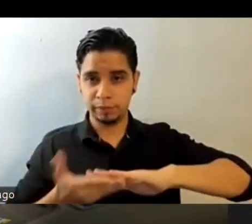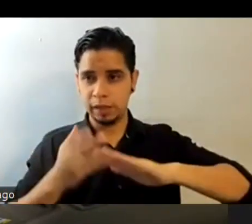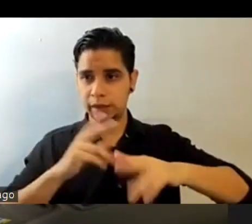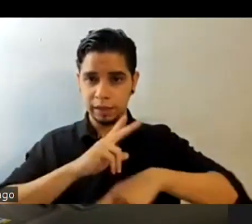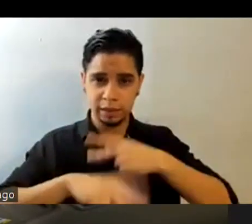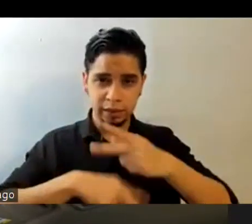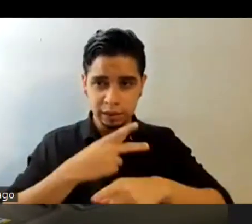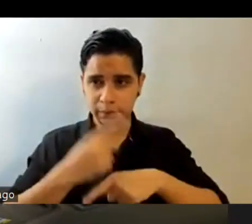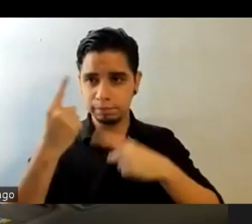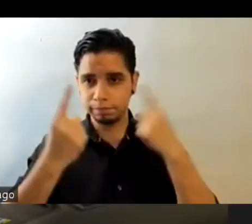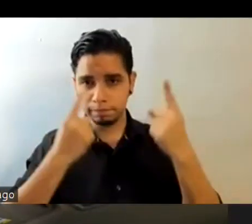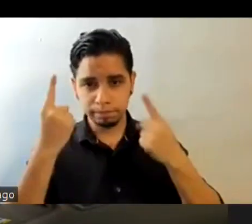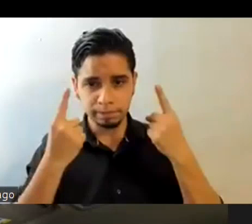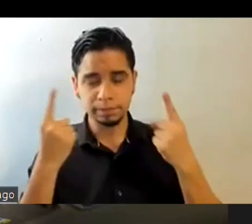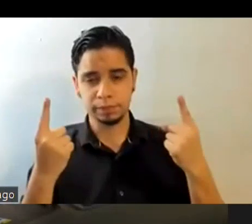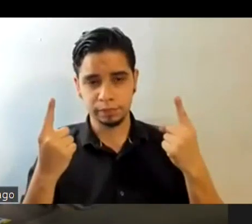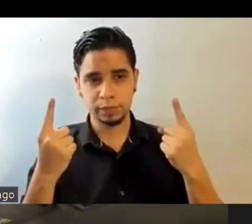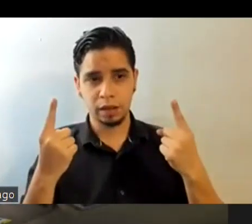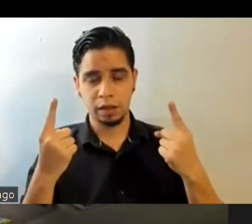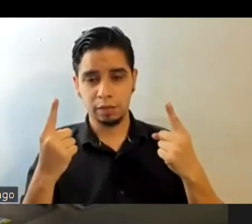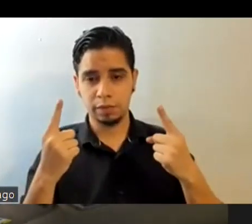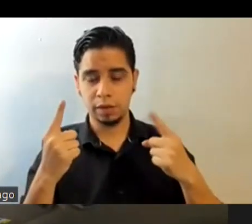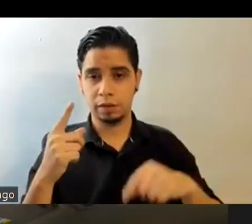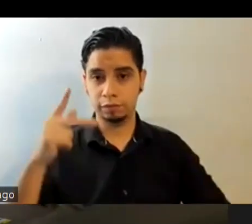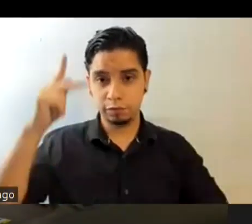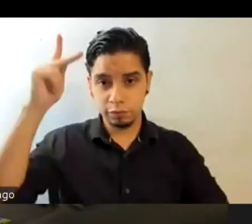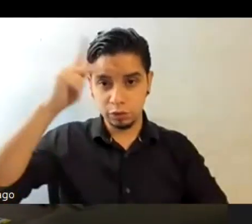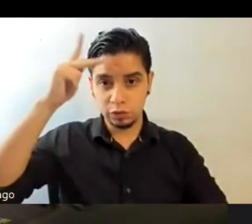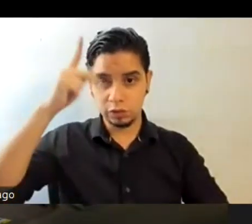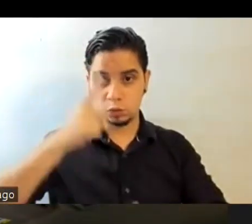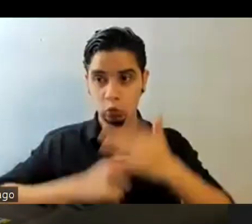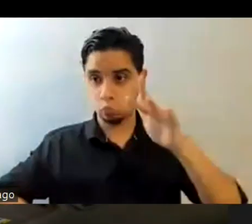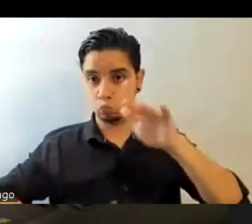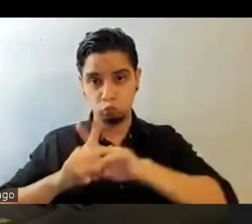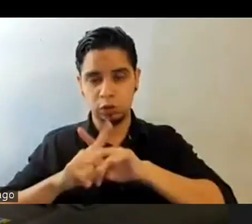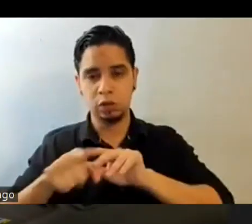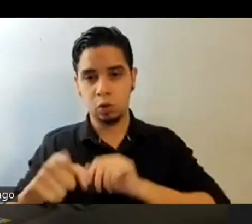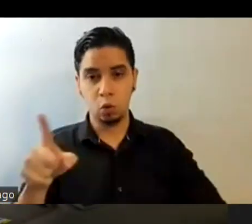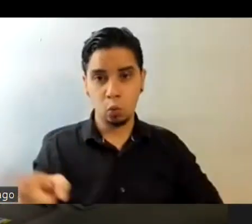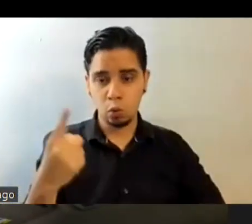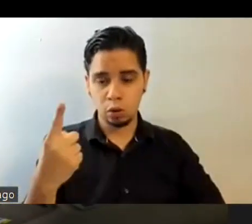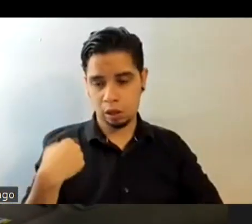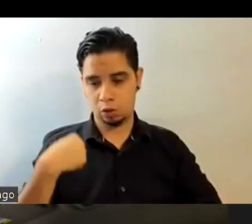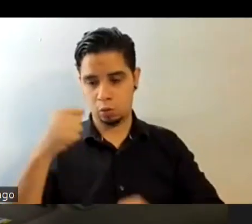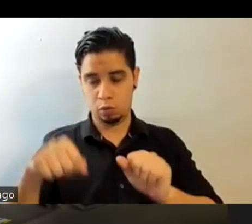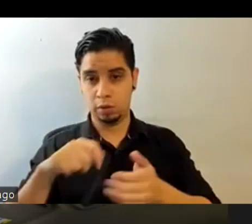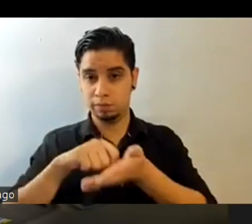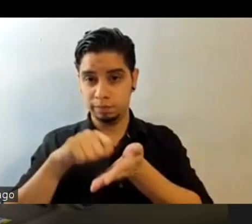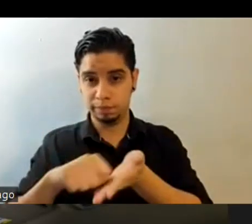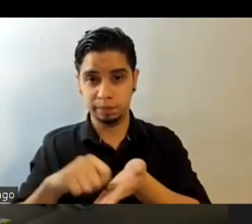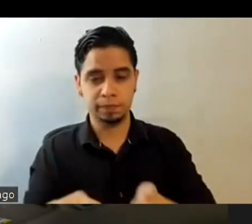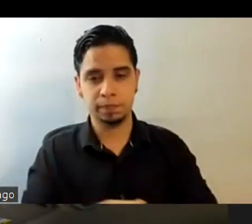esa pseudofilosofía que a uno le ocurre, pues eso era lo único que yo podía escribir. Después, con el